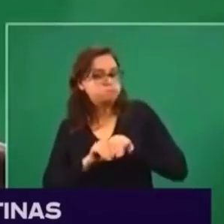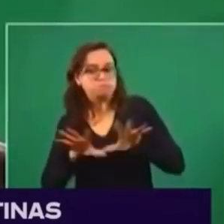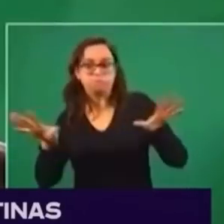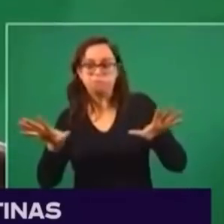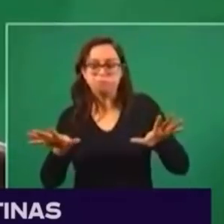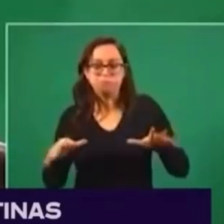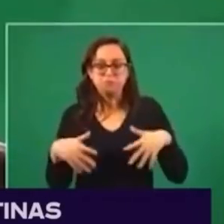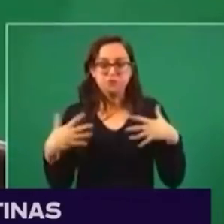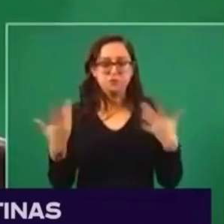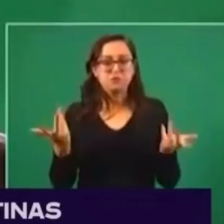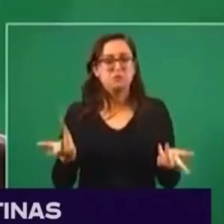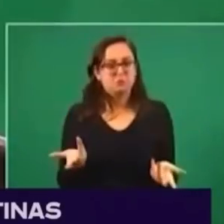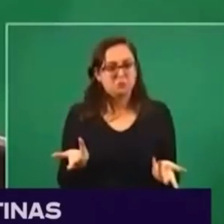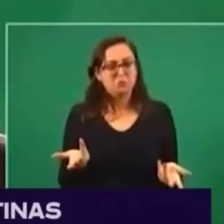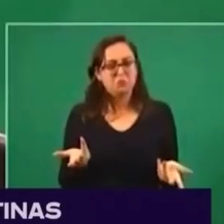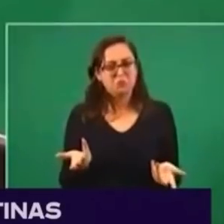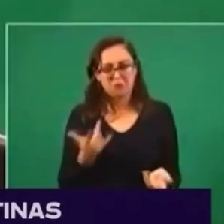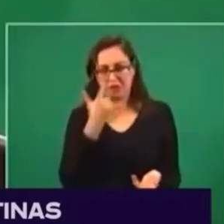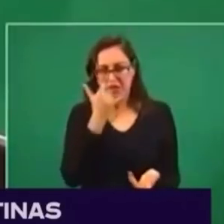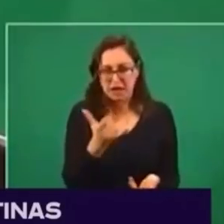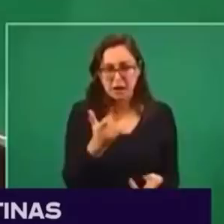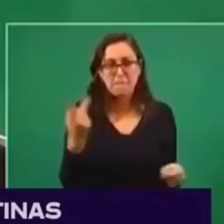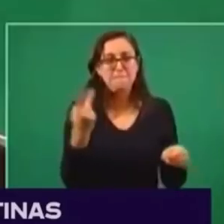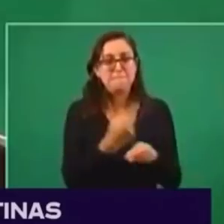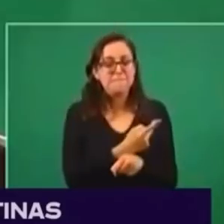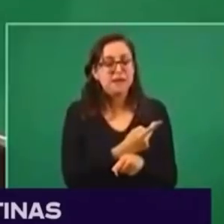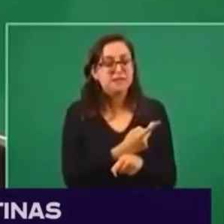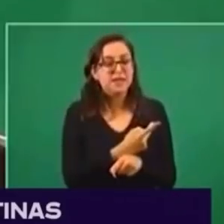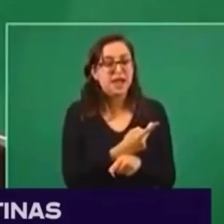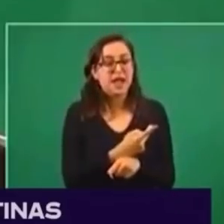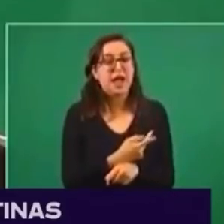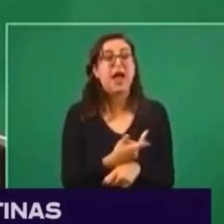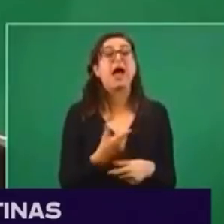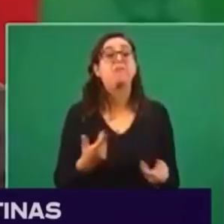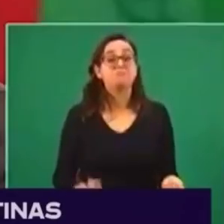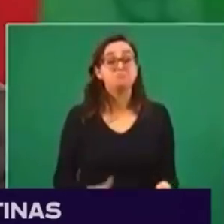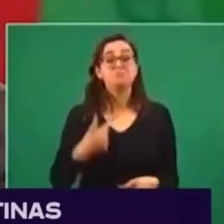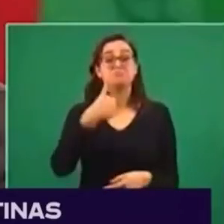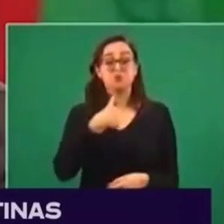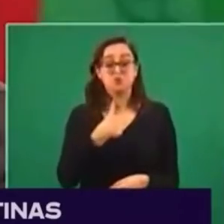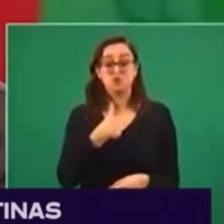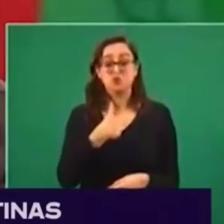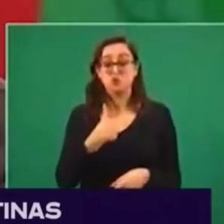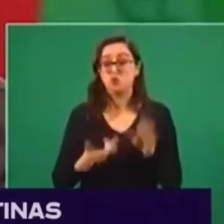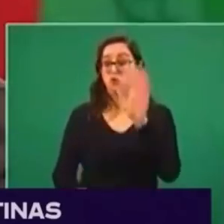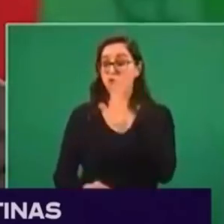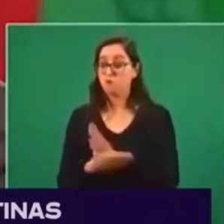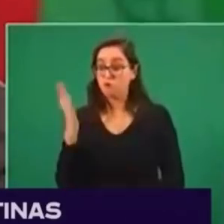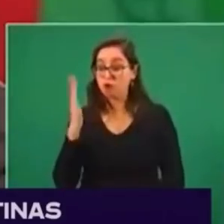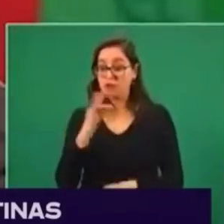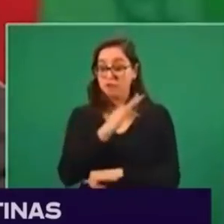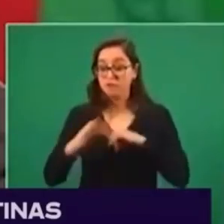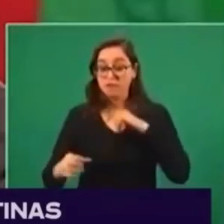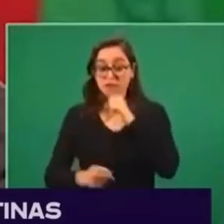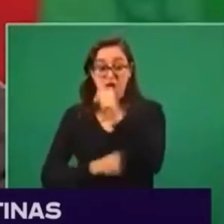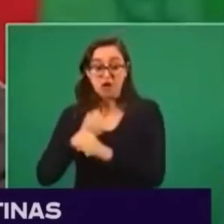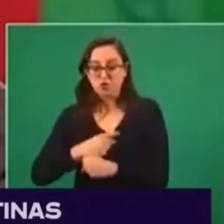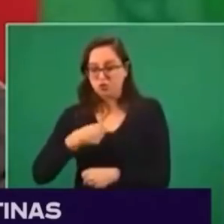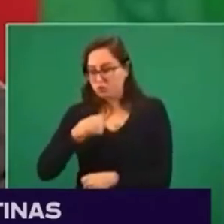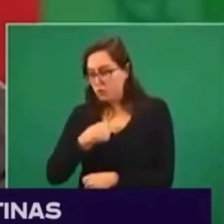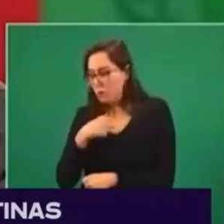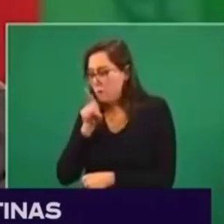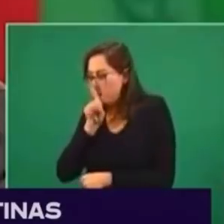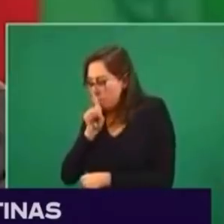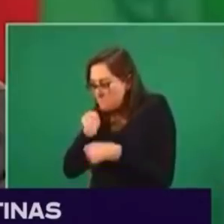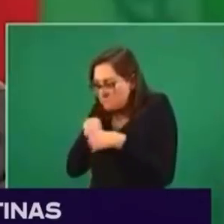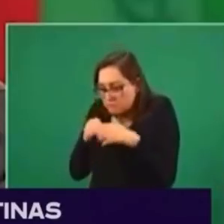506.574 fallecimientos por COVID-19 en nuestro país, quiere decir que durante esos 451 días